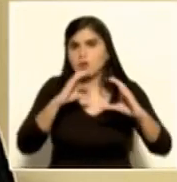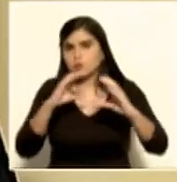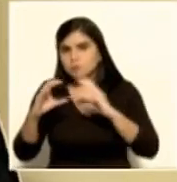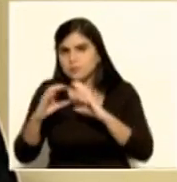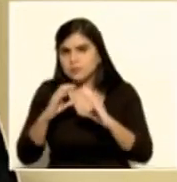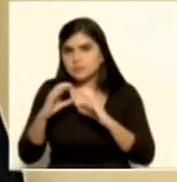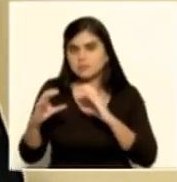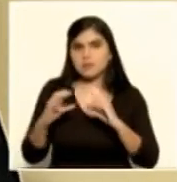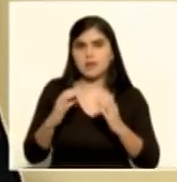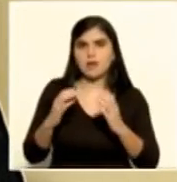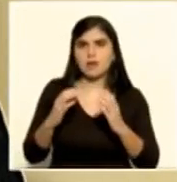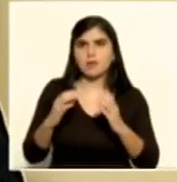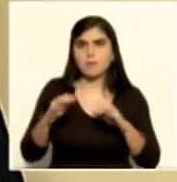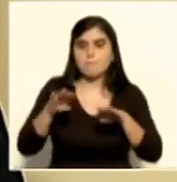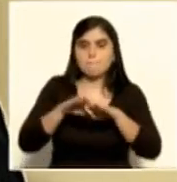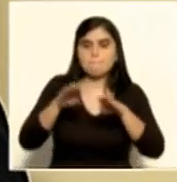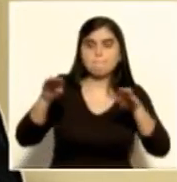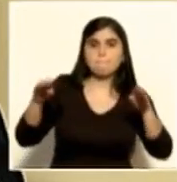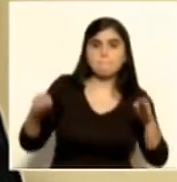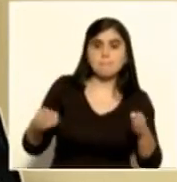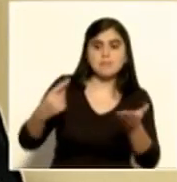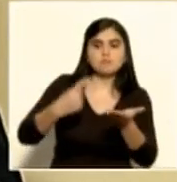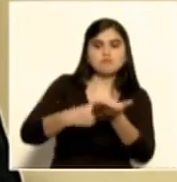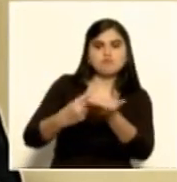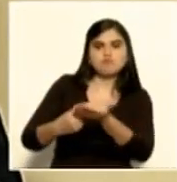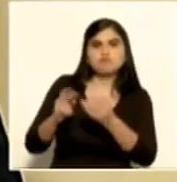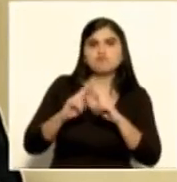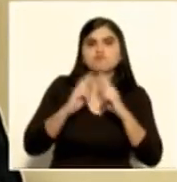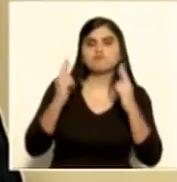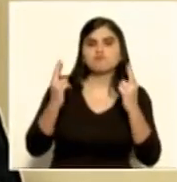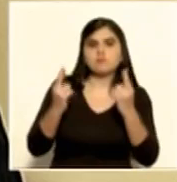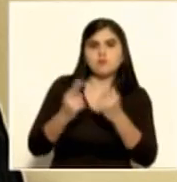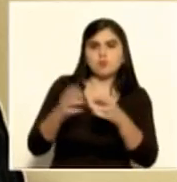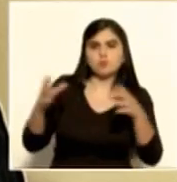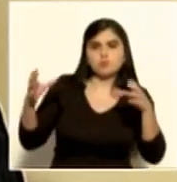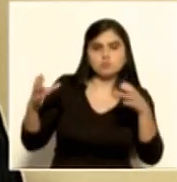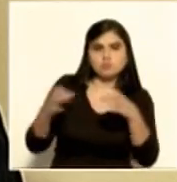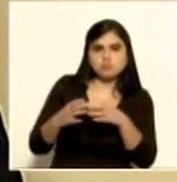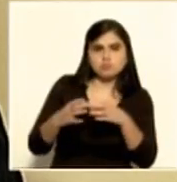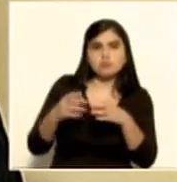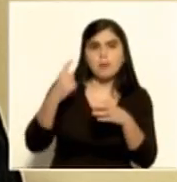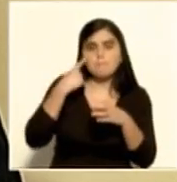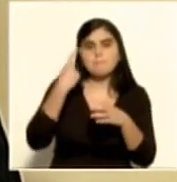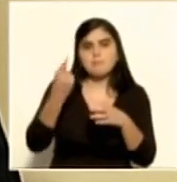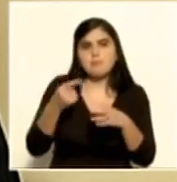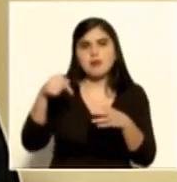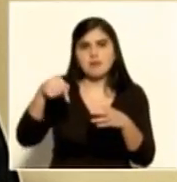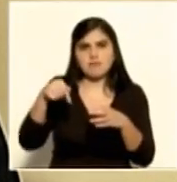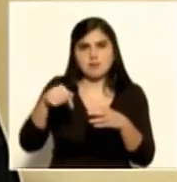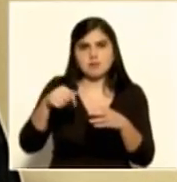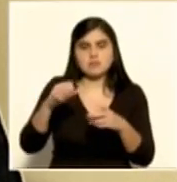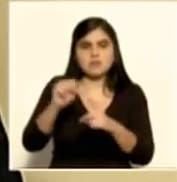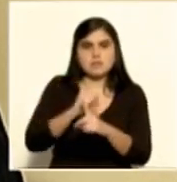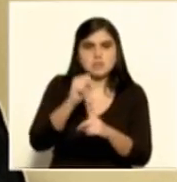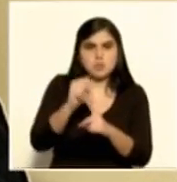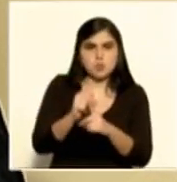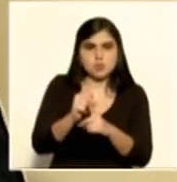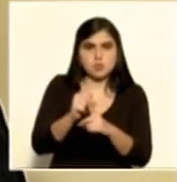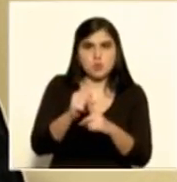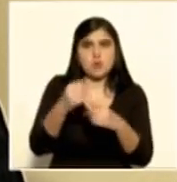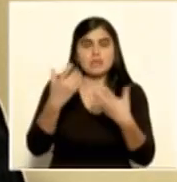las, digamos, mesas de reunión, ¿verdad?, para justamente ver este asunto y concretarlo en el momento que así se